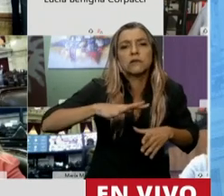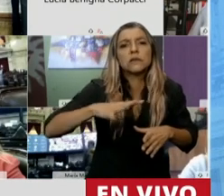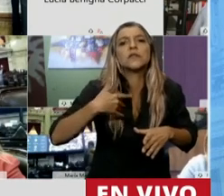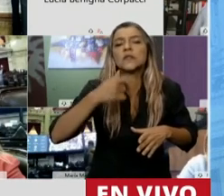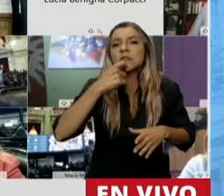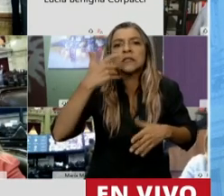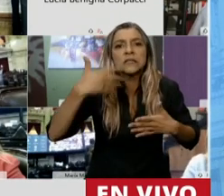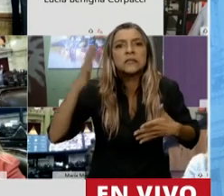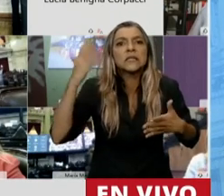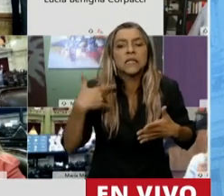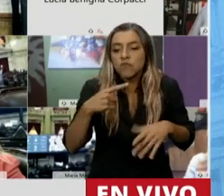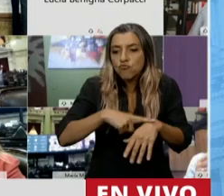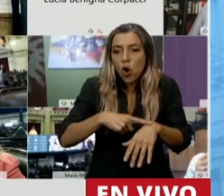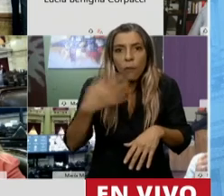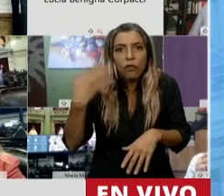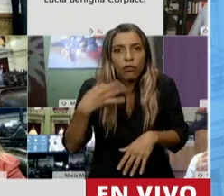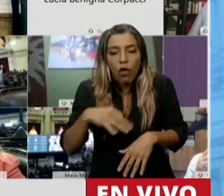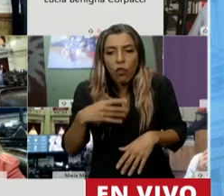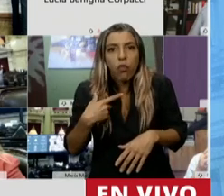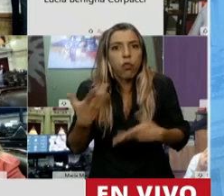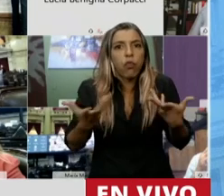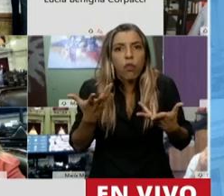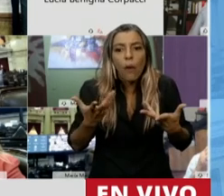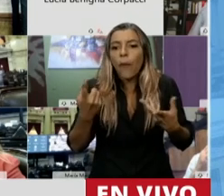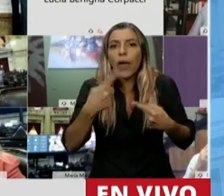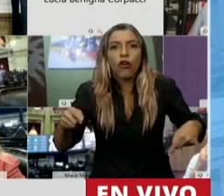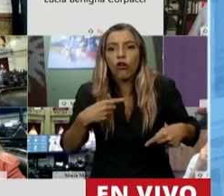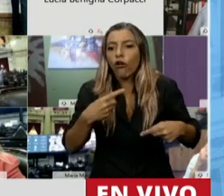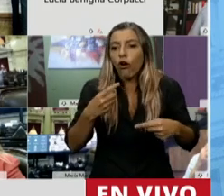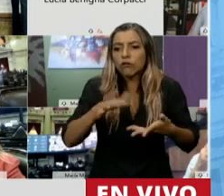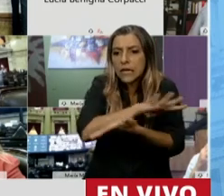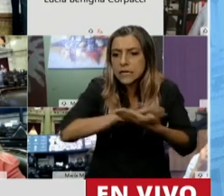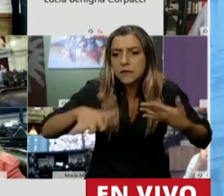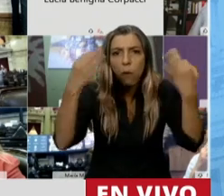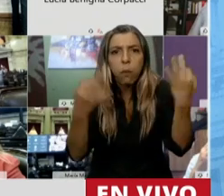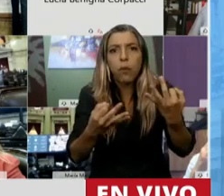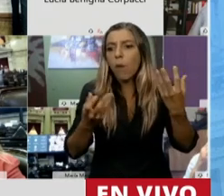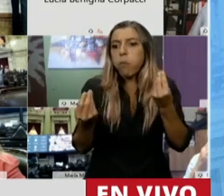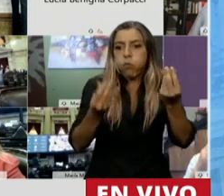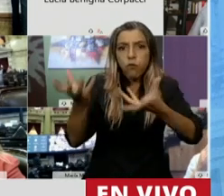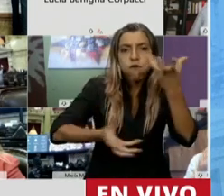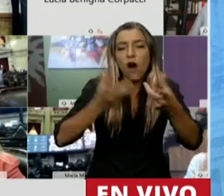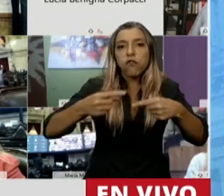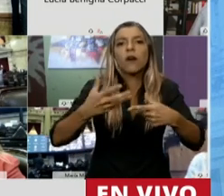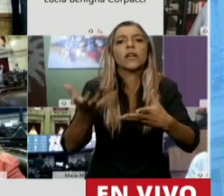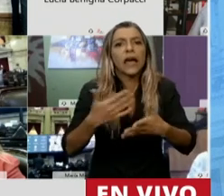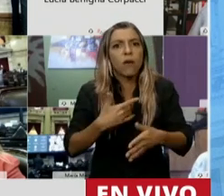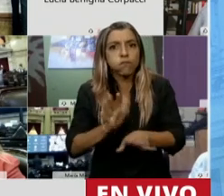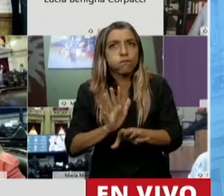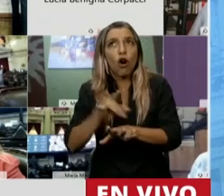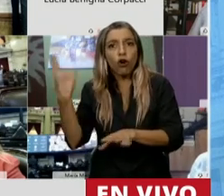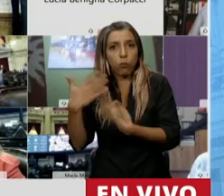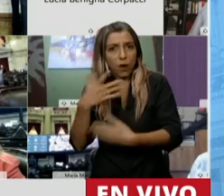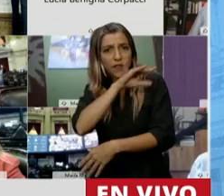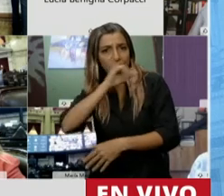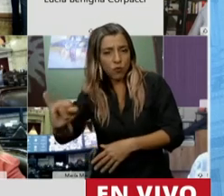debe eliminar los residuos? ¿Qué sucede? Es denunciado. Pero me preocupa mucho, presidente, y con esto finalizo y le agradezco